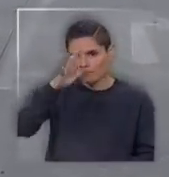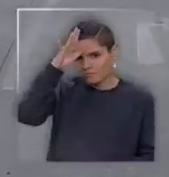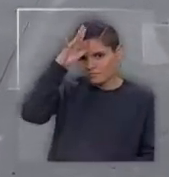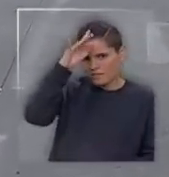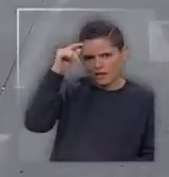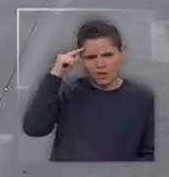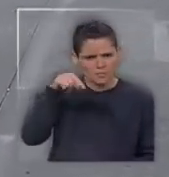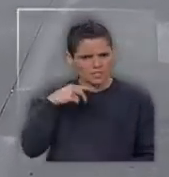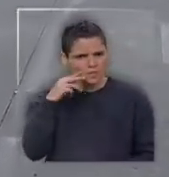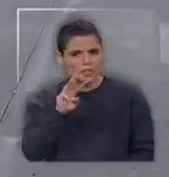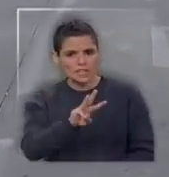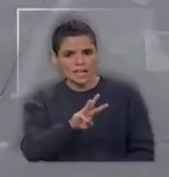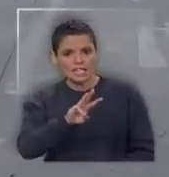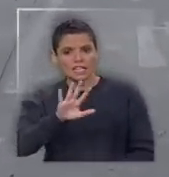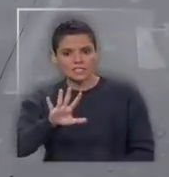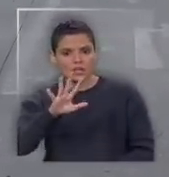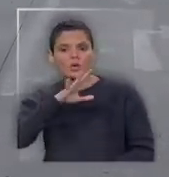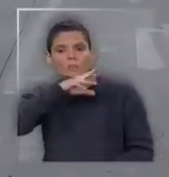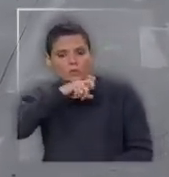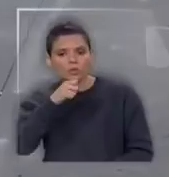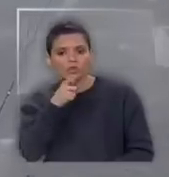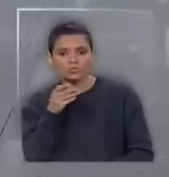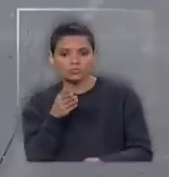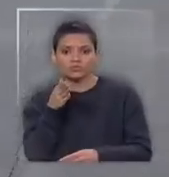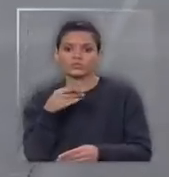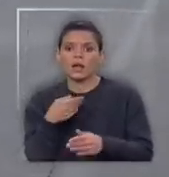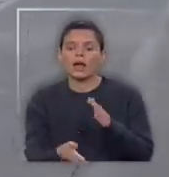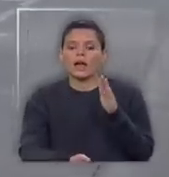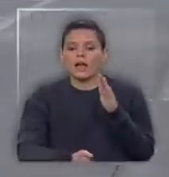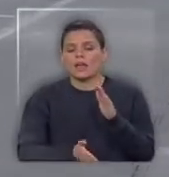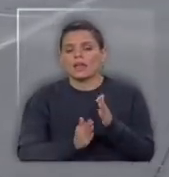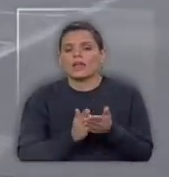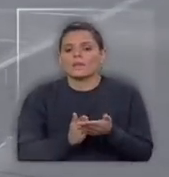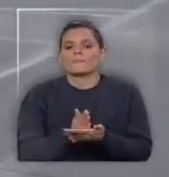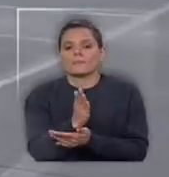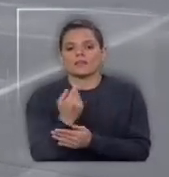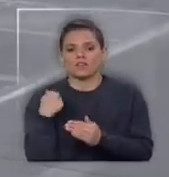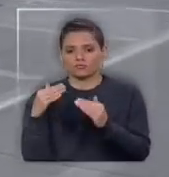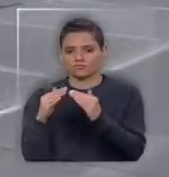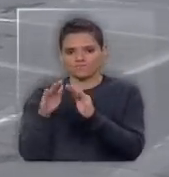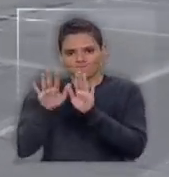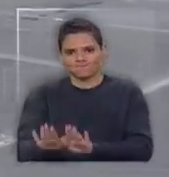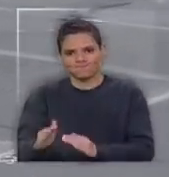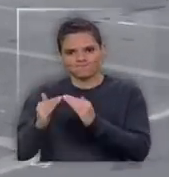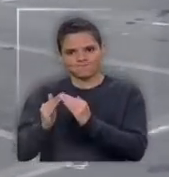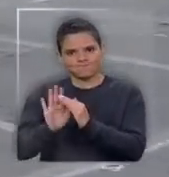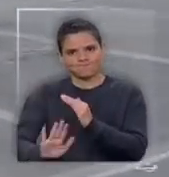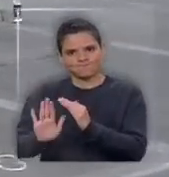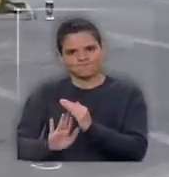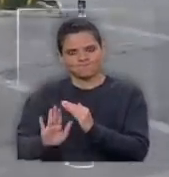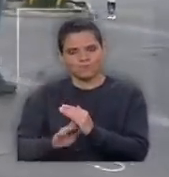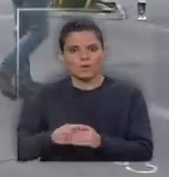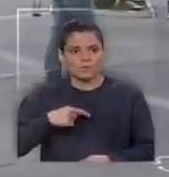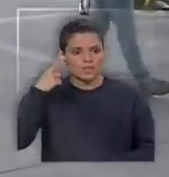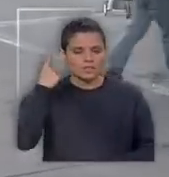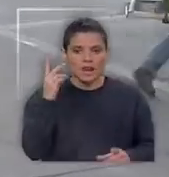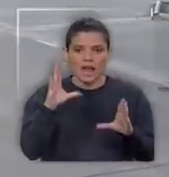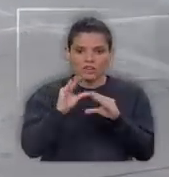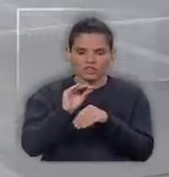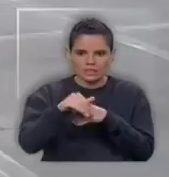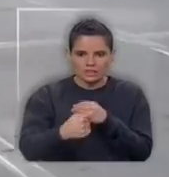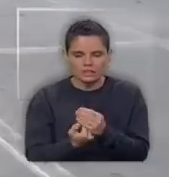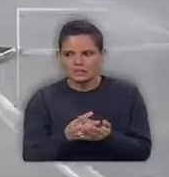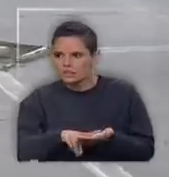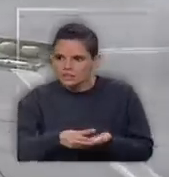Quedan 35 minutos, ojo con eso también. Durante 4 noches han estado, durante toda la noche, preocupados justamente de lo que